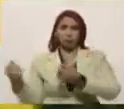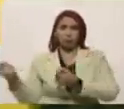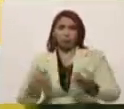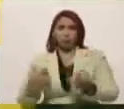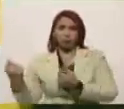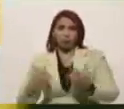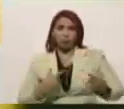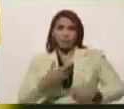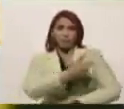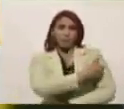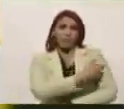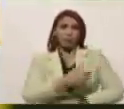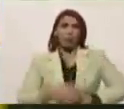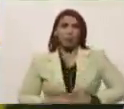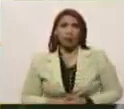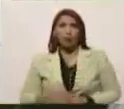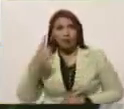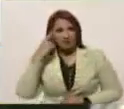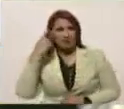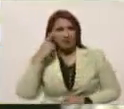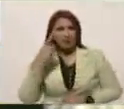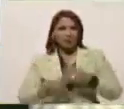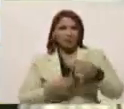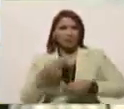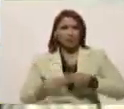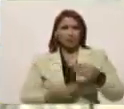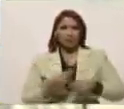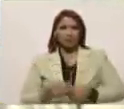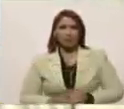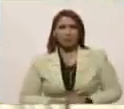vacunas, como sé que se va a cumplir,